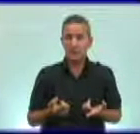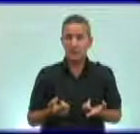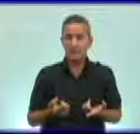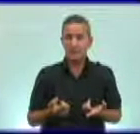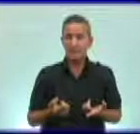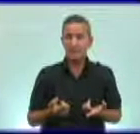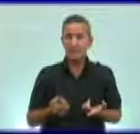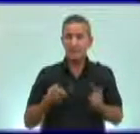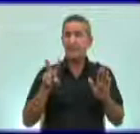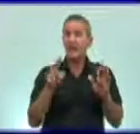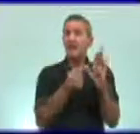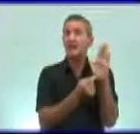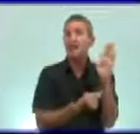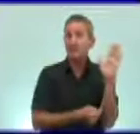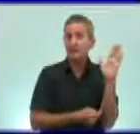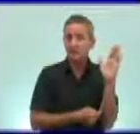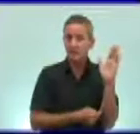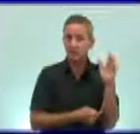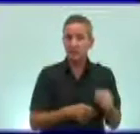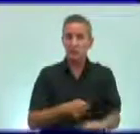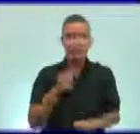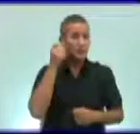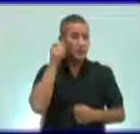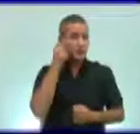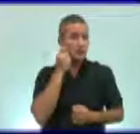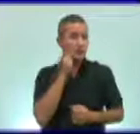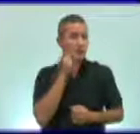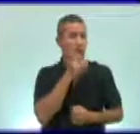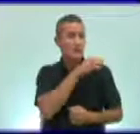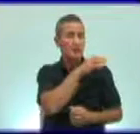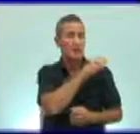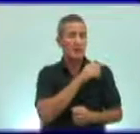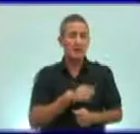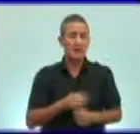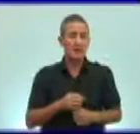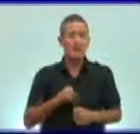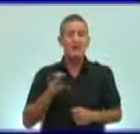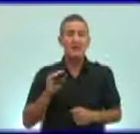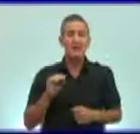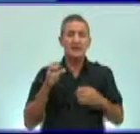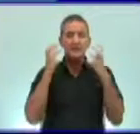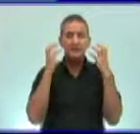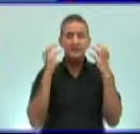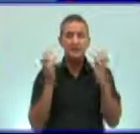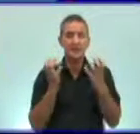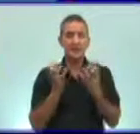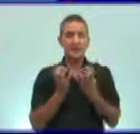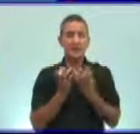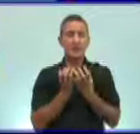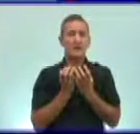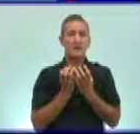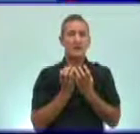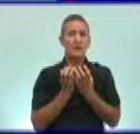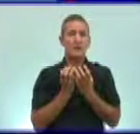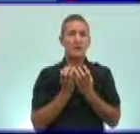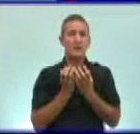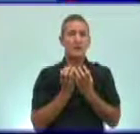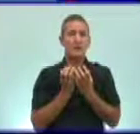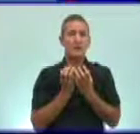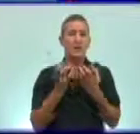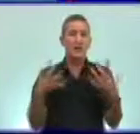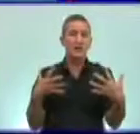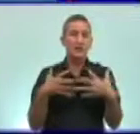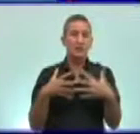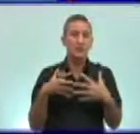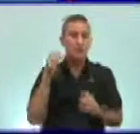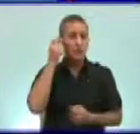la valoración que toma Bolívar, que toma Carlos Marx sobre Bolívar, no es positiva, es negativa. Igualmente